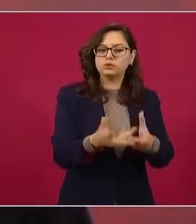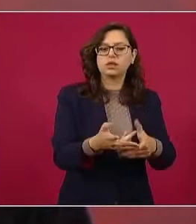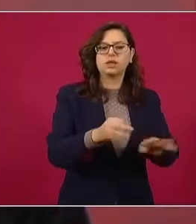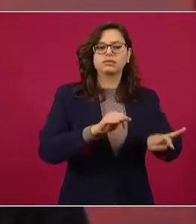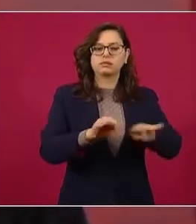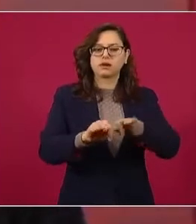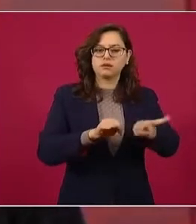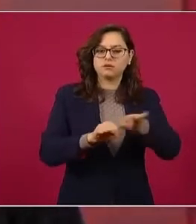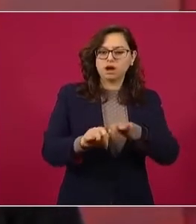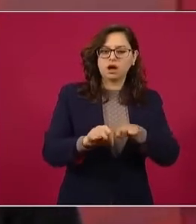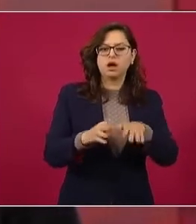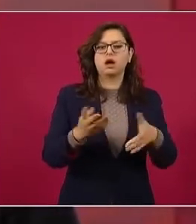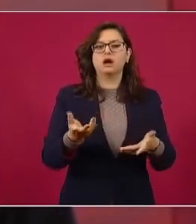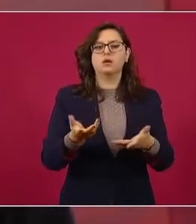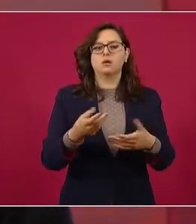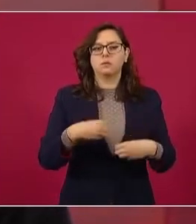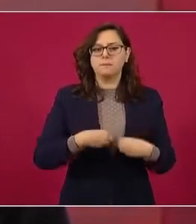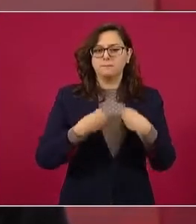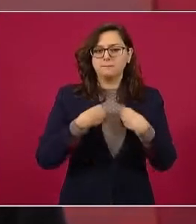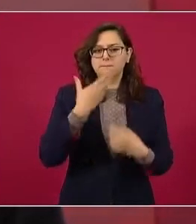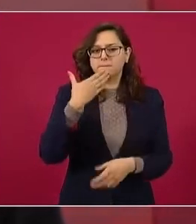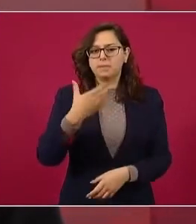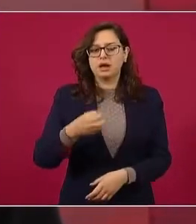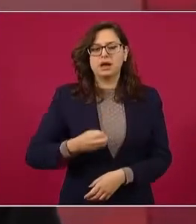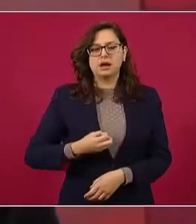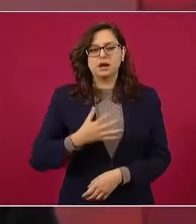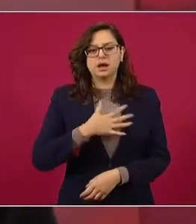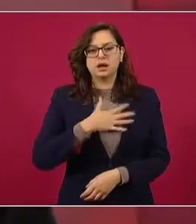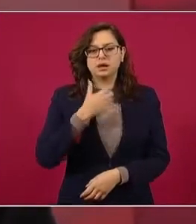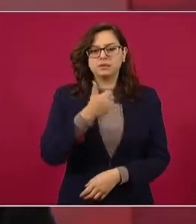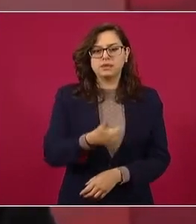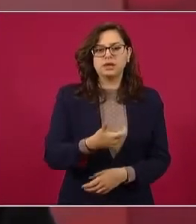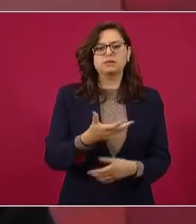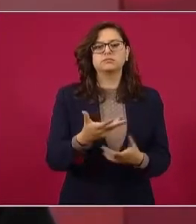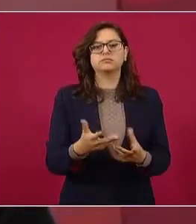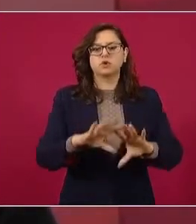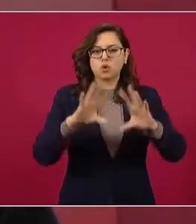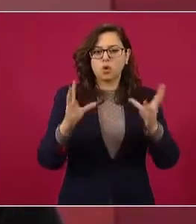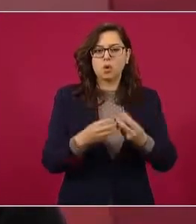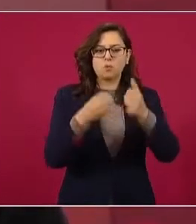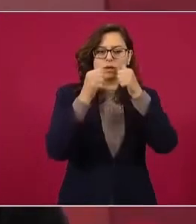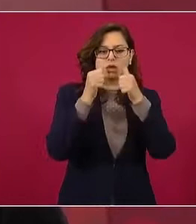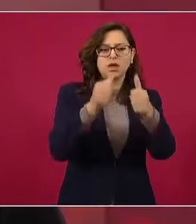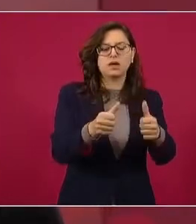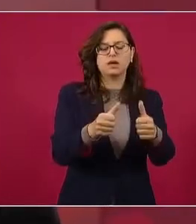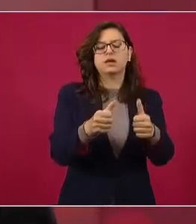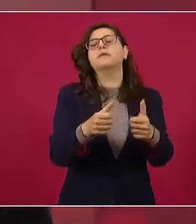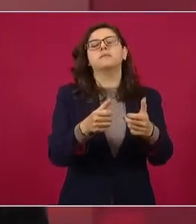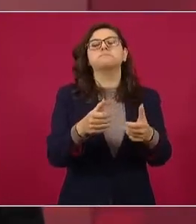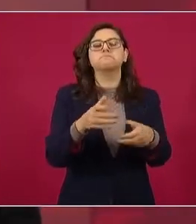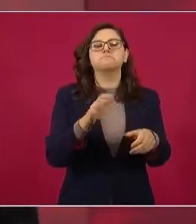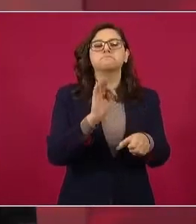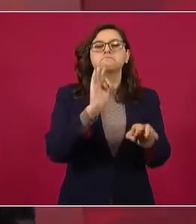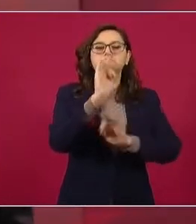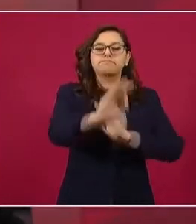trabajo, bienestar. Se integró un grupo multidisciplinario